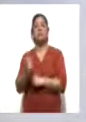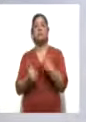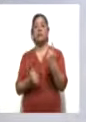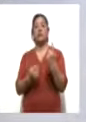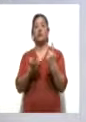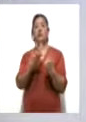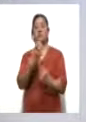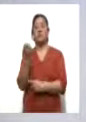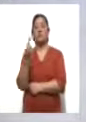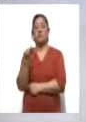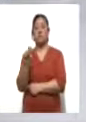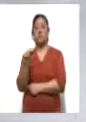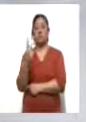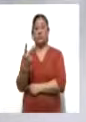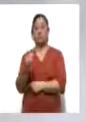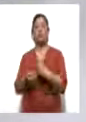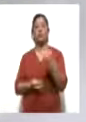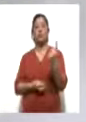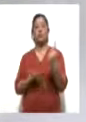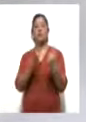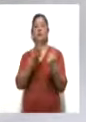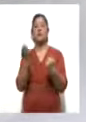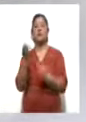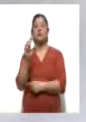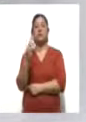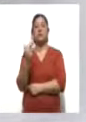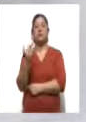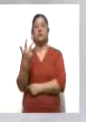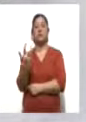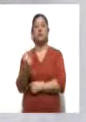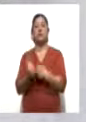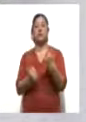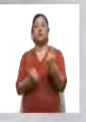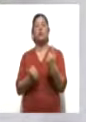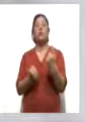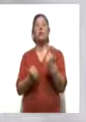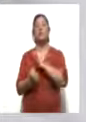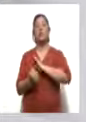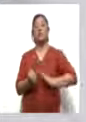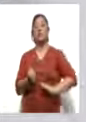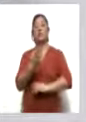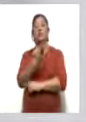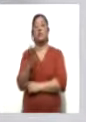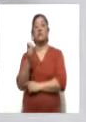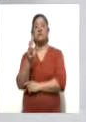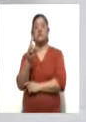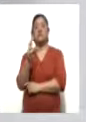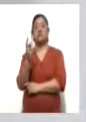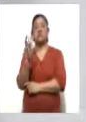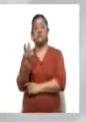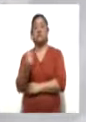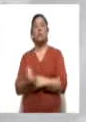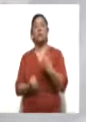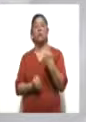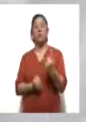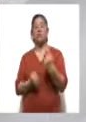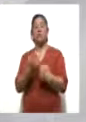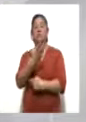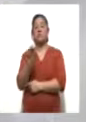373, Calpulalpan 372, Totolac 358, Panotla 333,